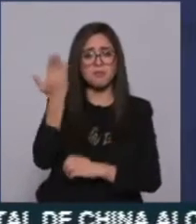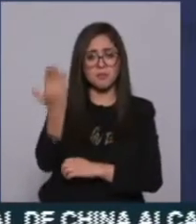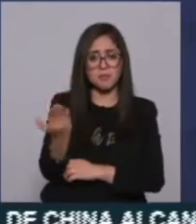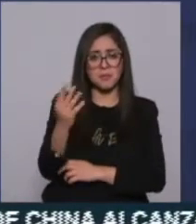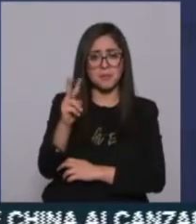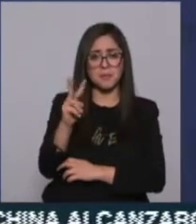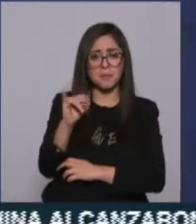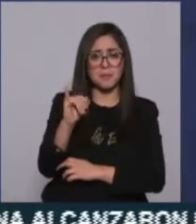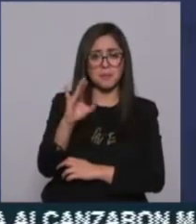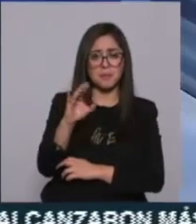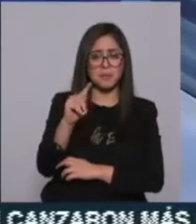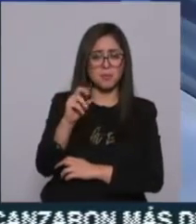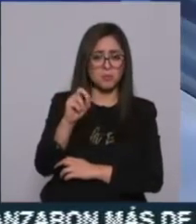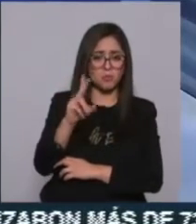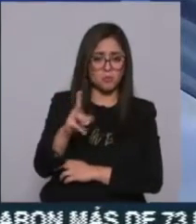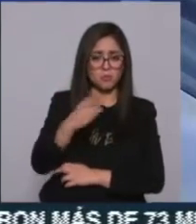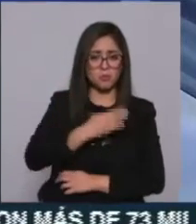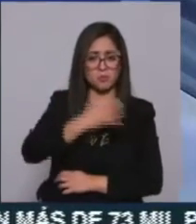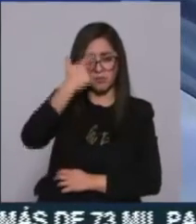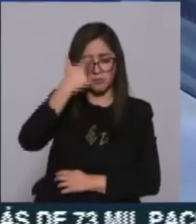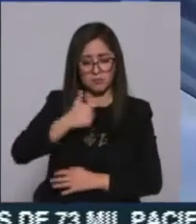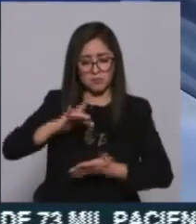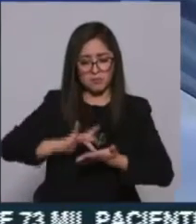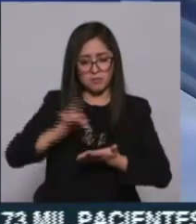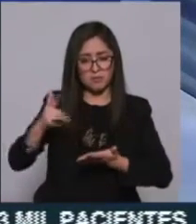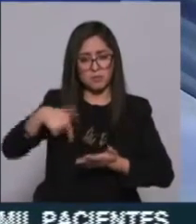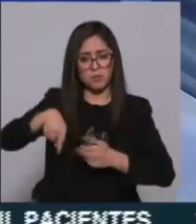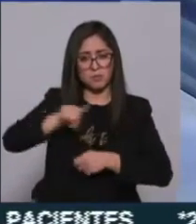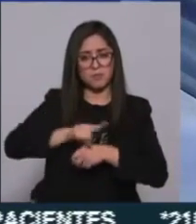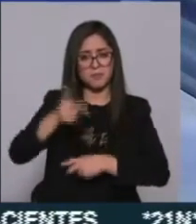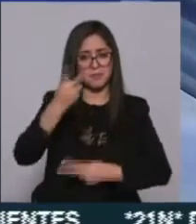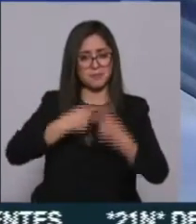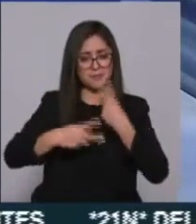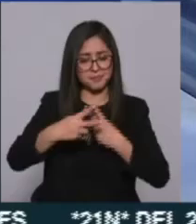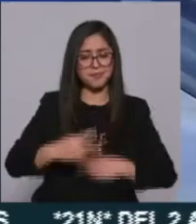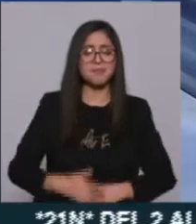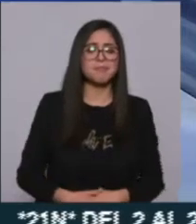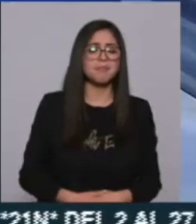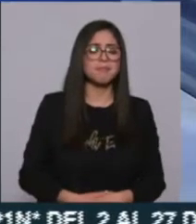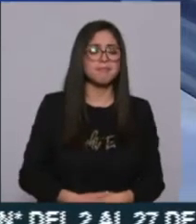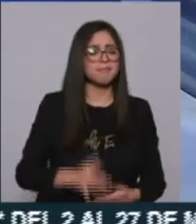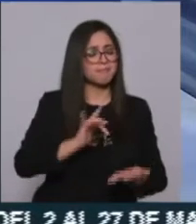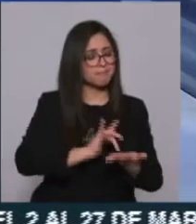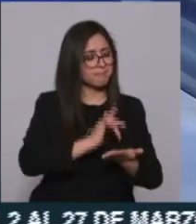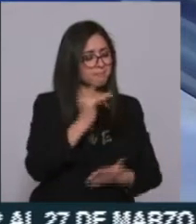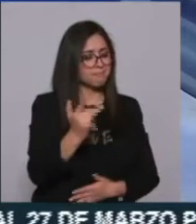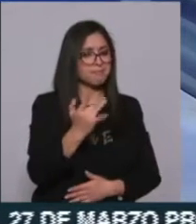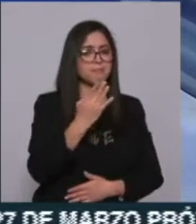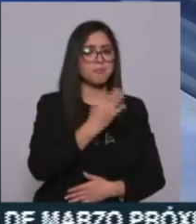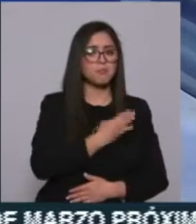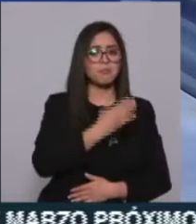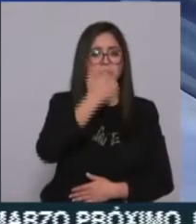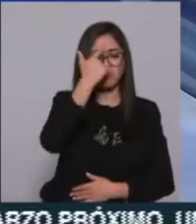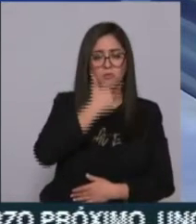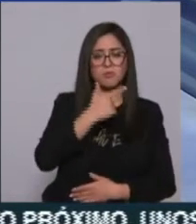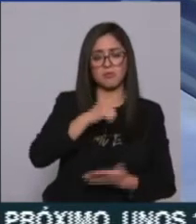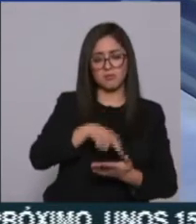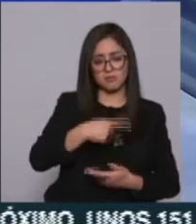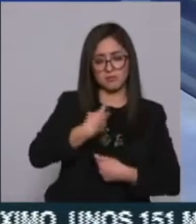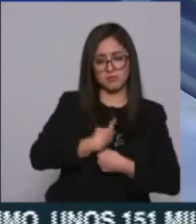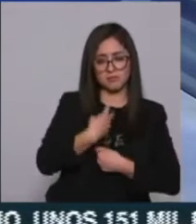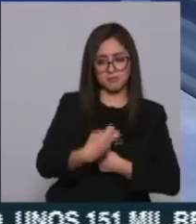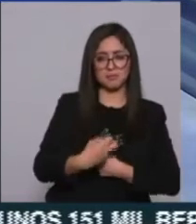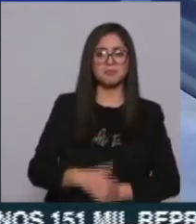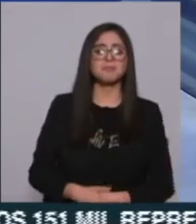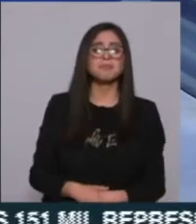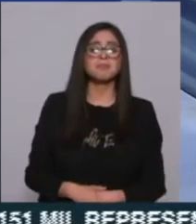Víctor Ronquillo. Víctor, muy buenas noches, gracias por acompañarnos. Hola, buenas noches, muchas gracias por la invitación. Víctor, pues decíamos el feminicidio, la violencia en contra